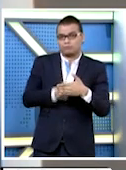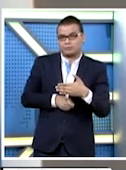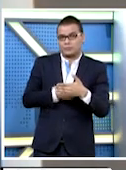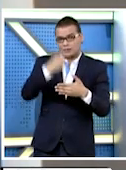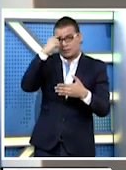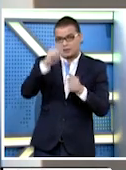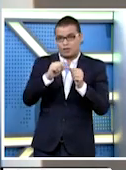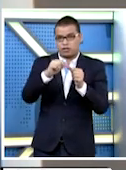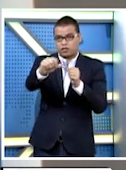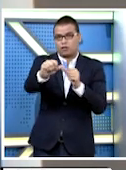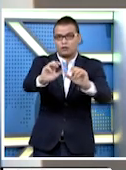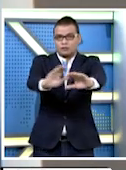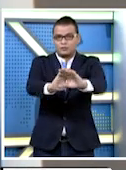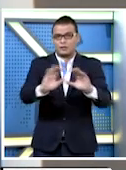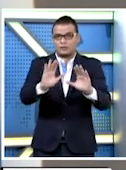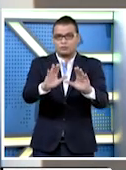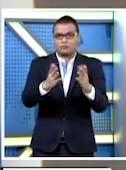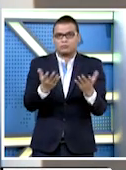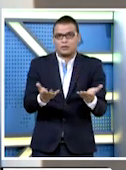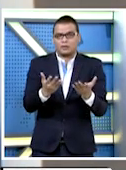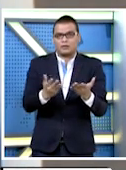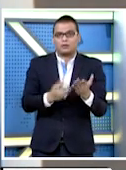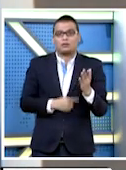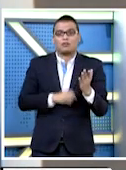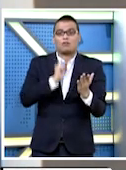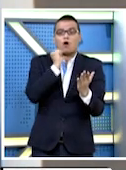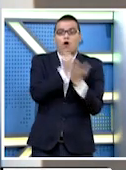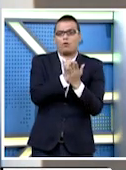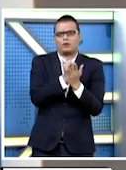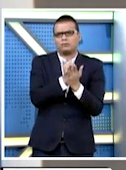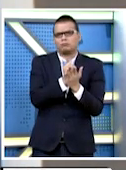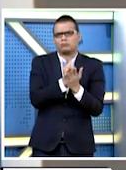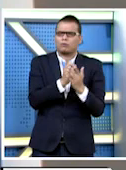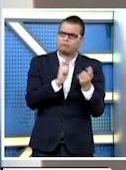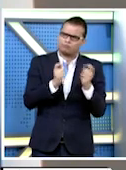son medidas que se escriben en piedra, son medidas que se